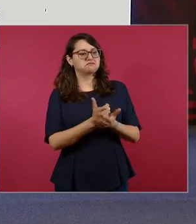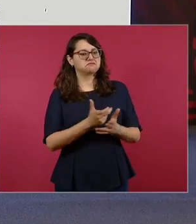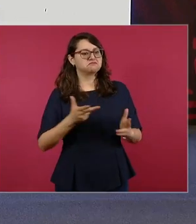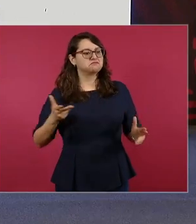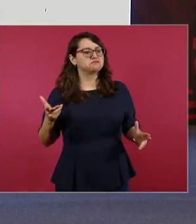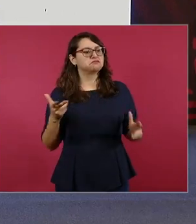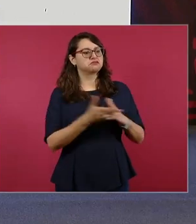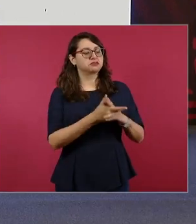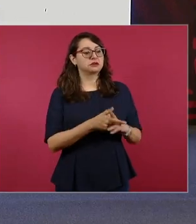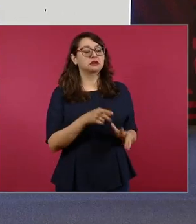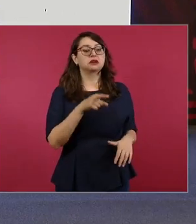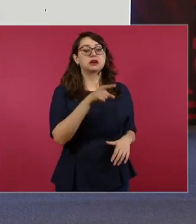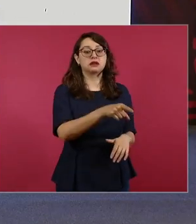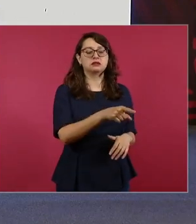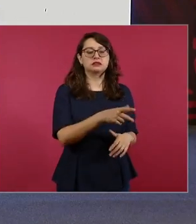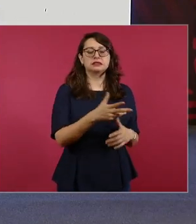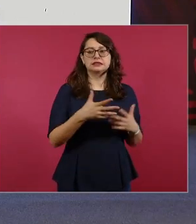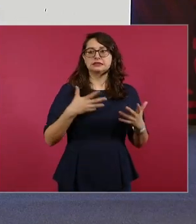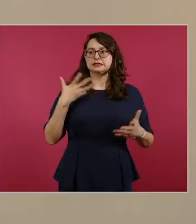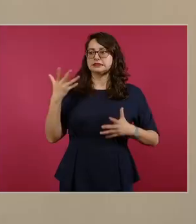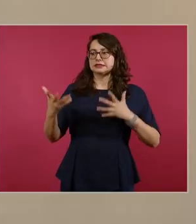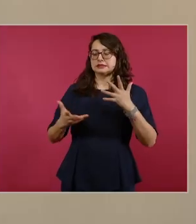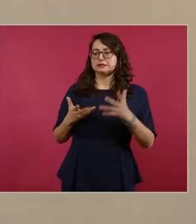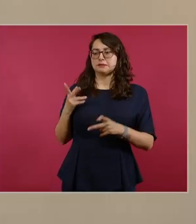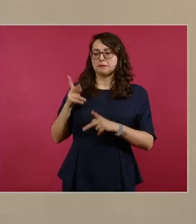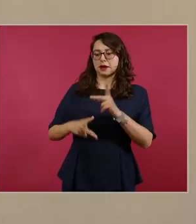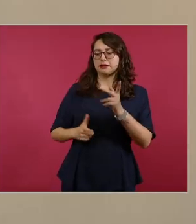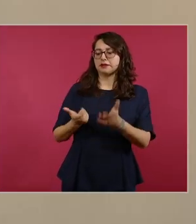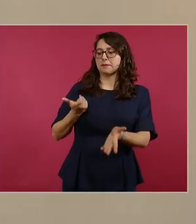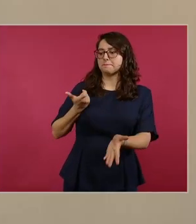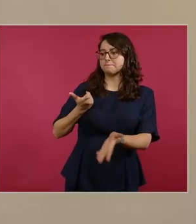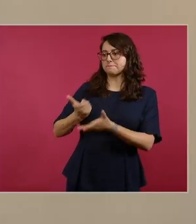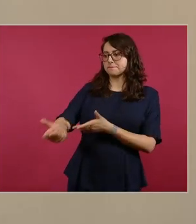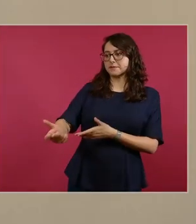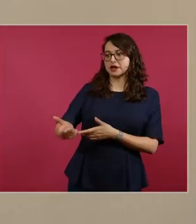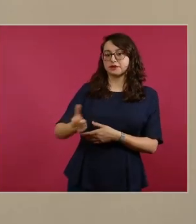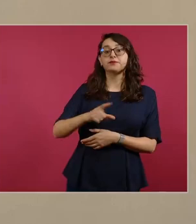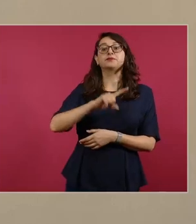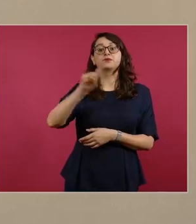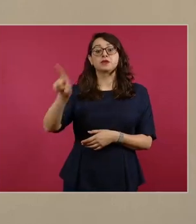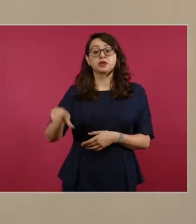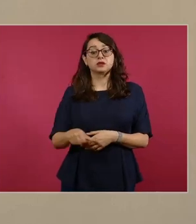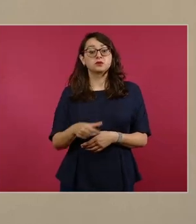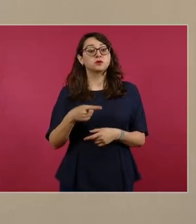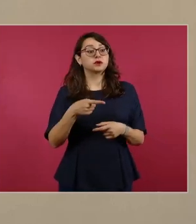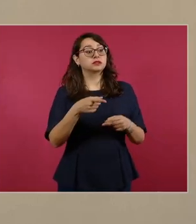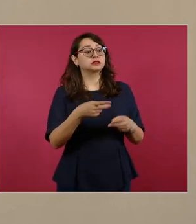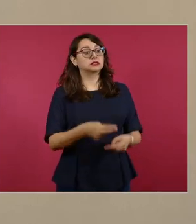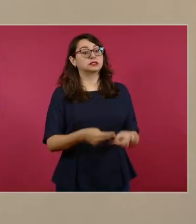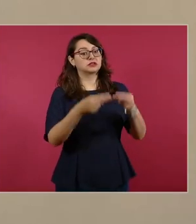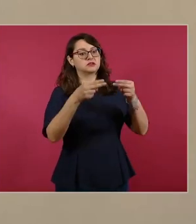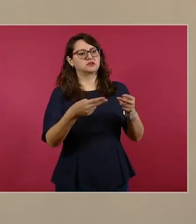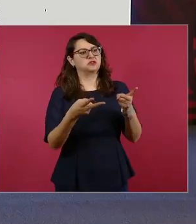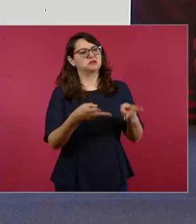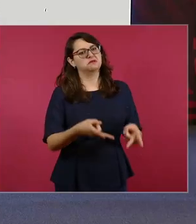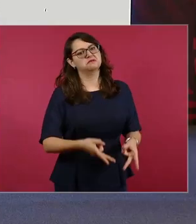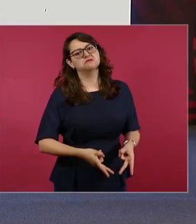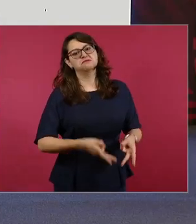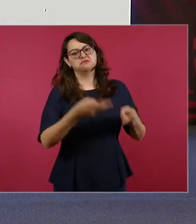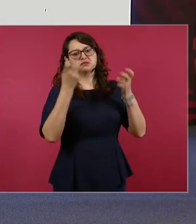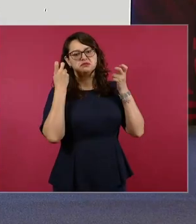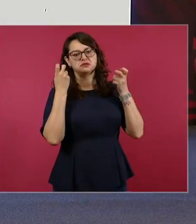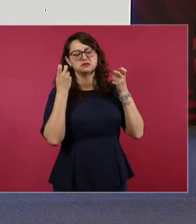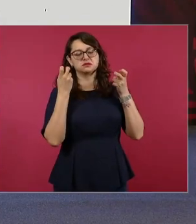llegó a pagar una suma de dinero, pero no la totalidad demandada. Posteriormente, su negocio fue saqueado y por esa razón